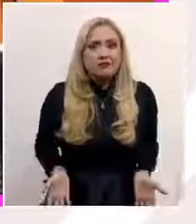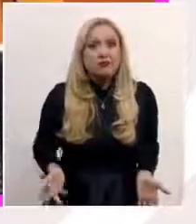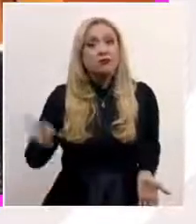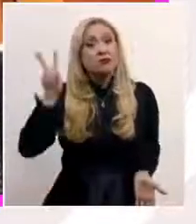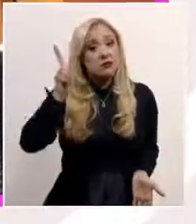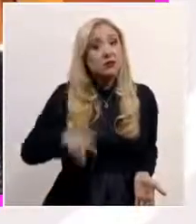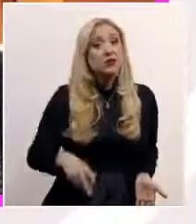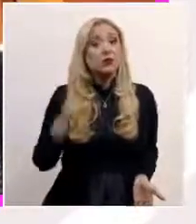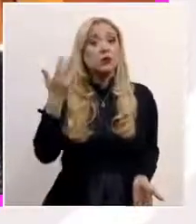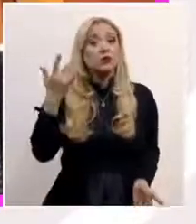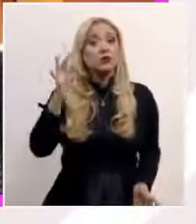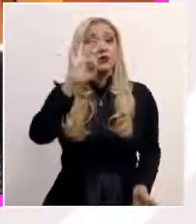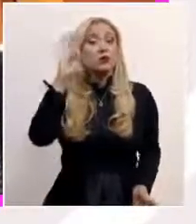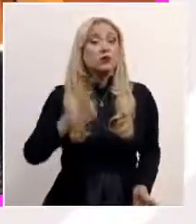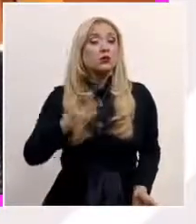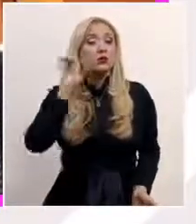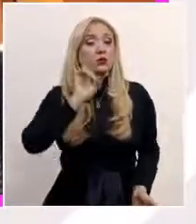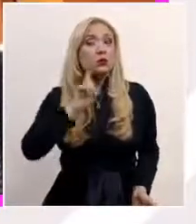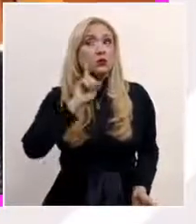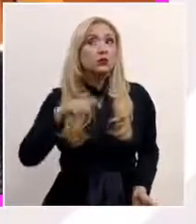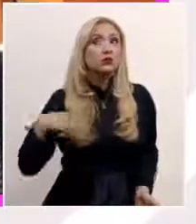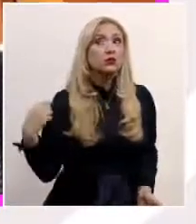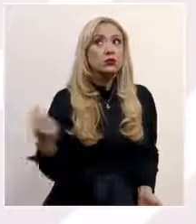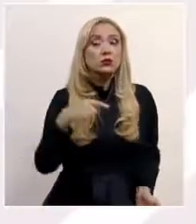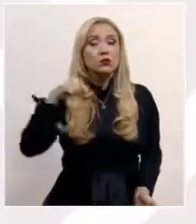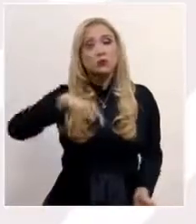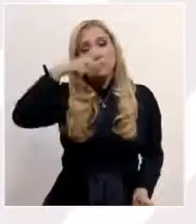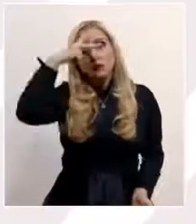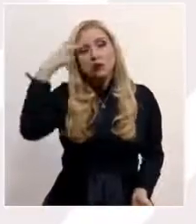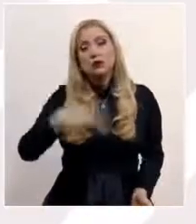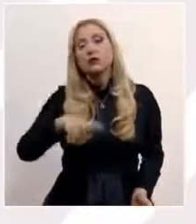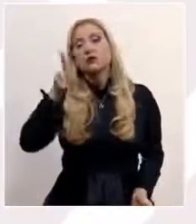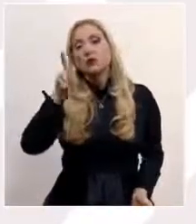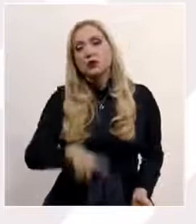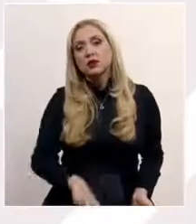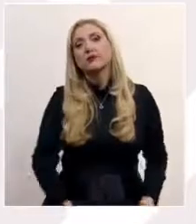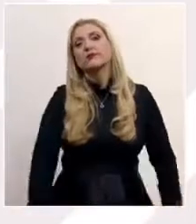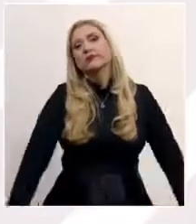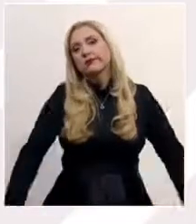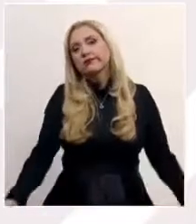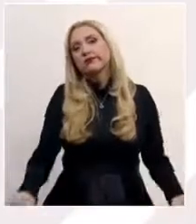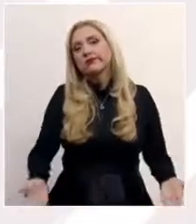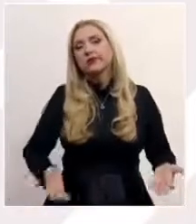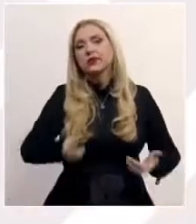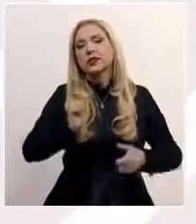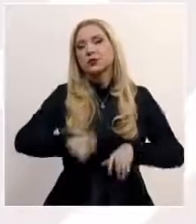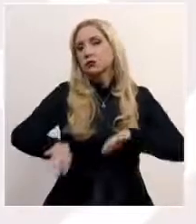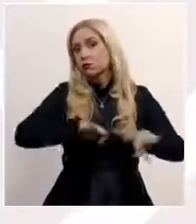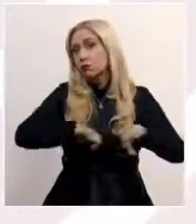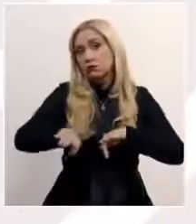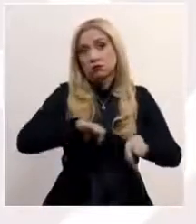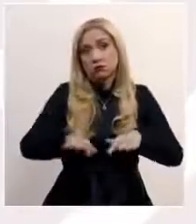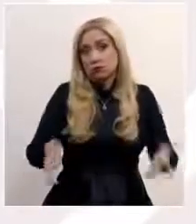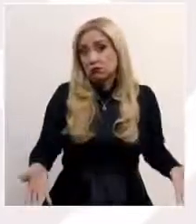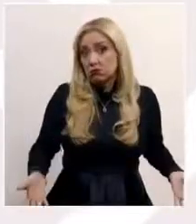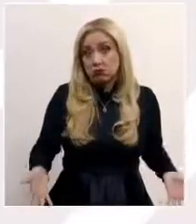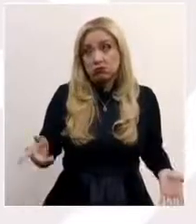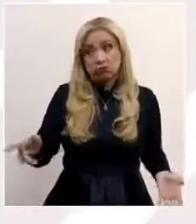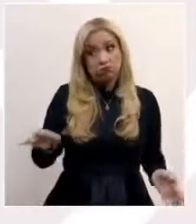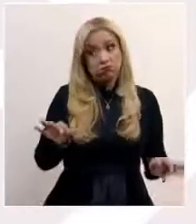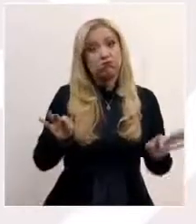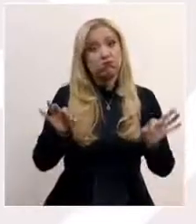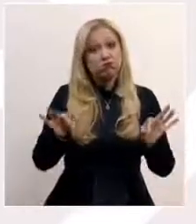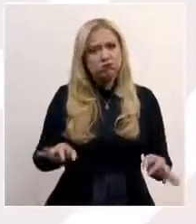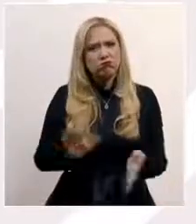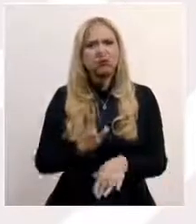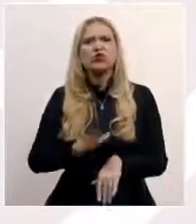del 50% de las mujeres en este país forman parte de la población económicamente activa. Y no por nada, las